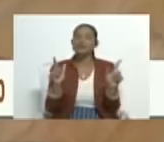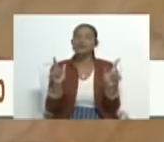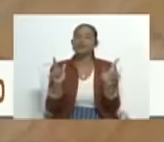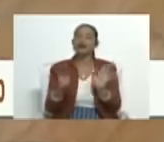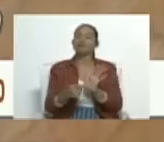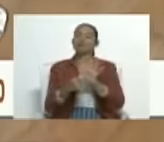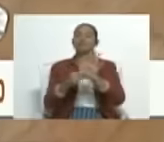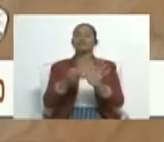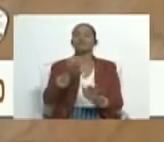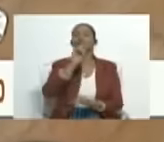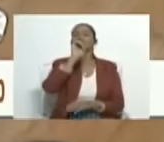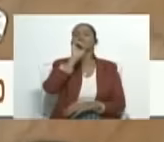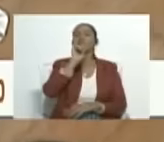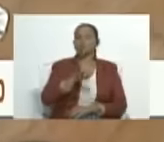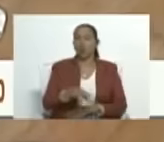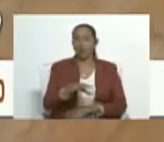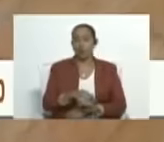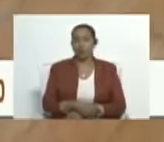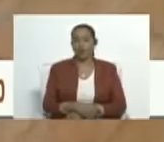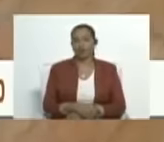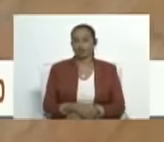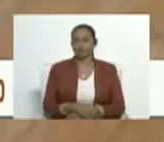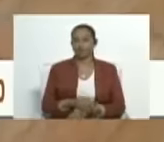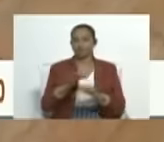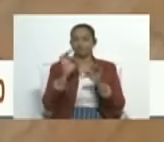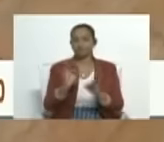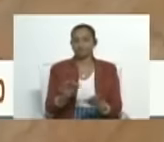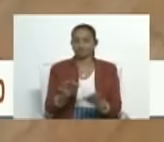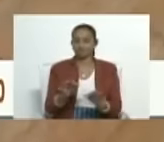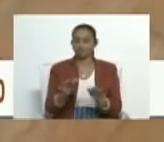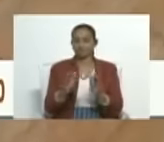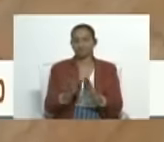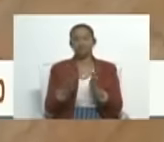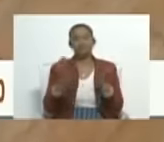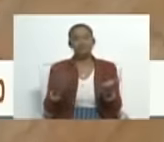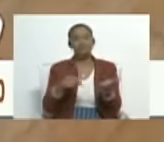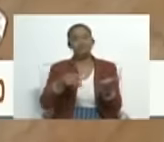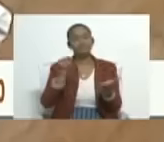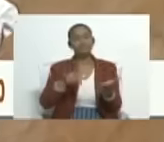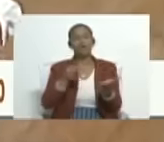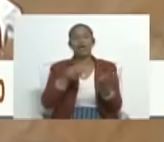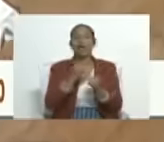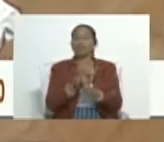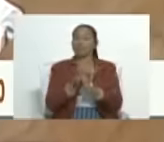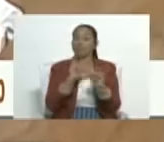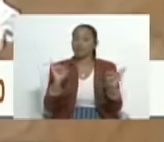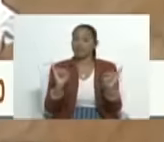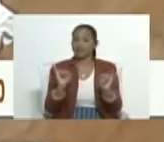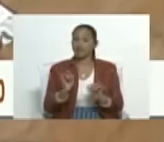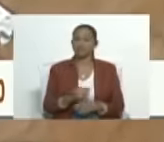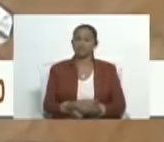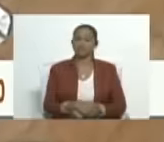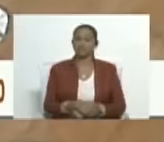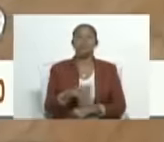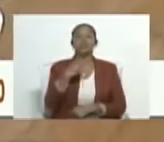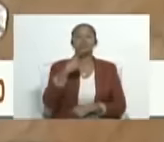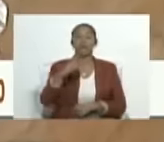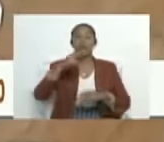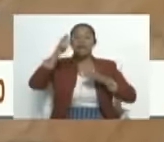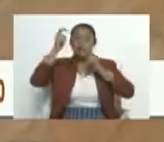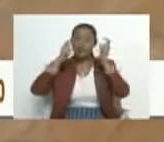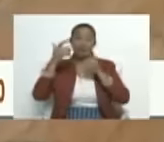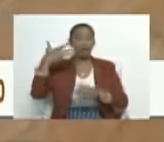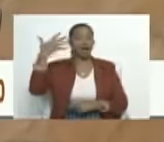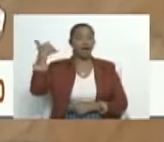más determinante por sellar la independencia. Decía el comandante Hugo Chávez, hemos alcanzado